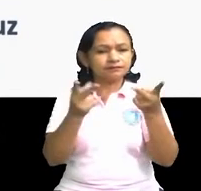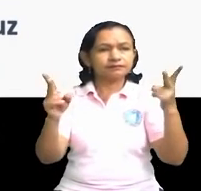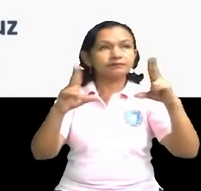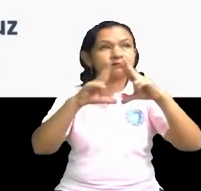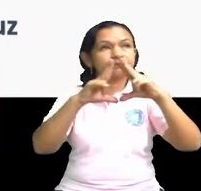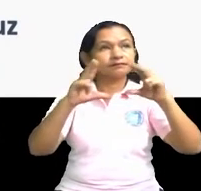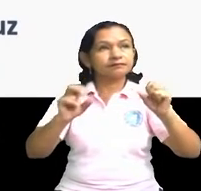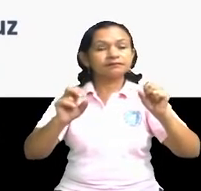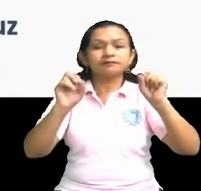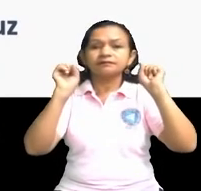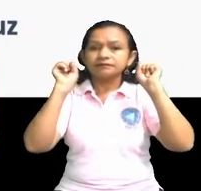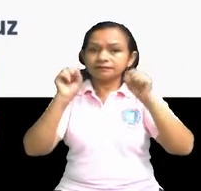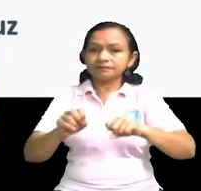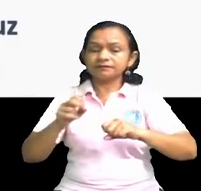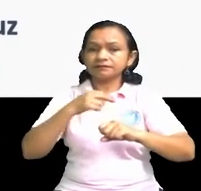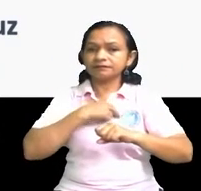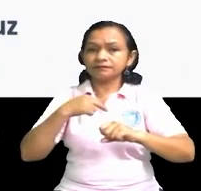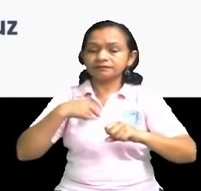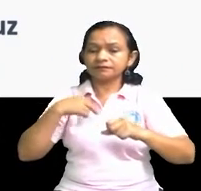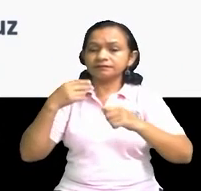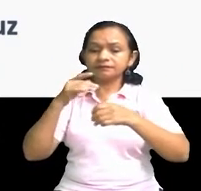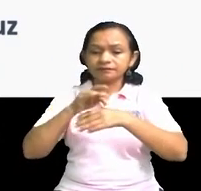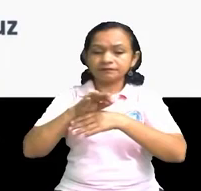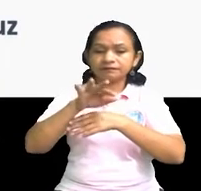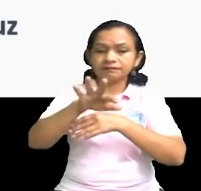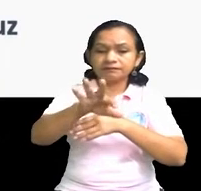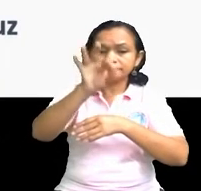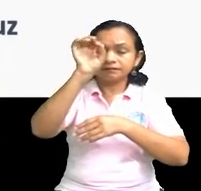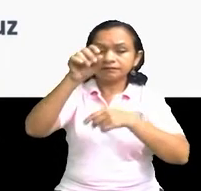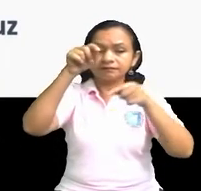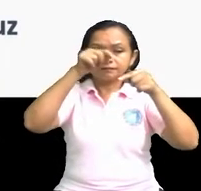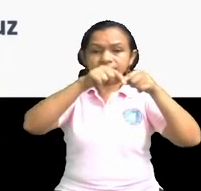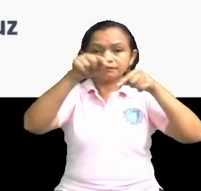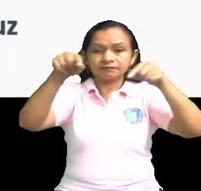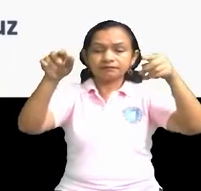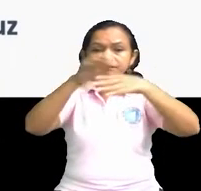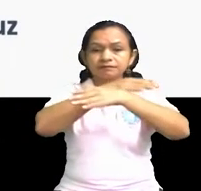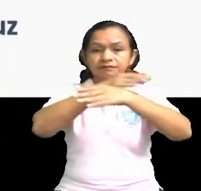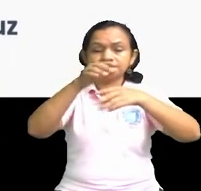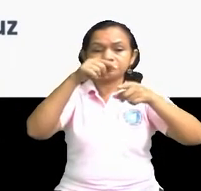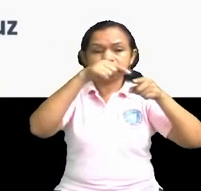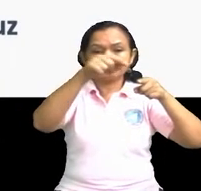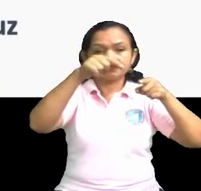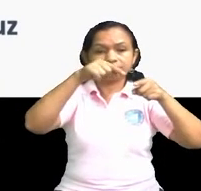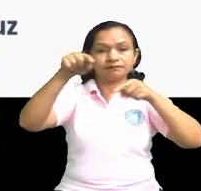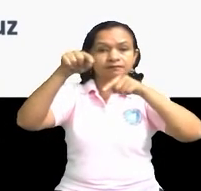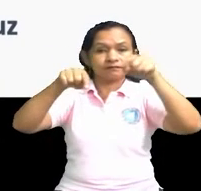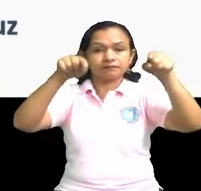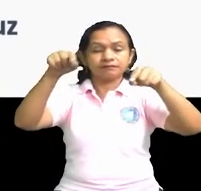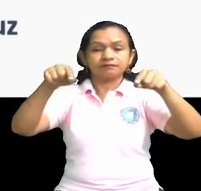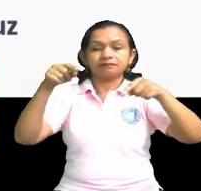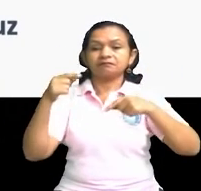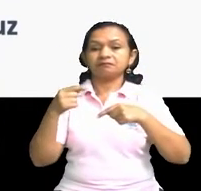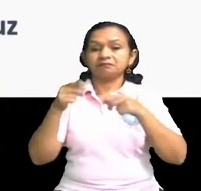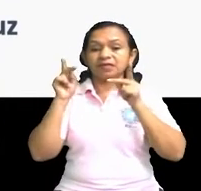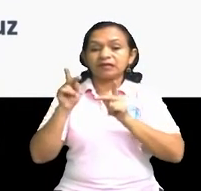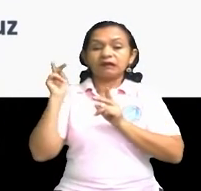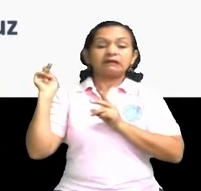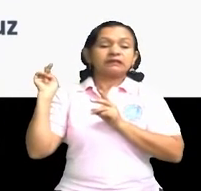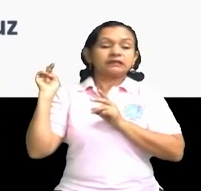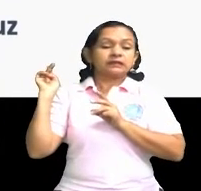país. Ya por eso estamos acercando esas oficinas, ubicando esas oficinas en sitios estratégicos para no venir a